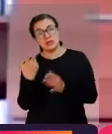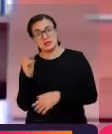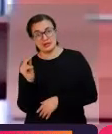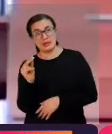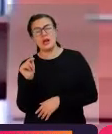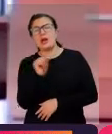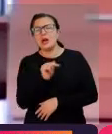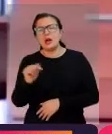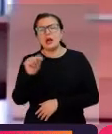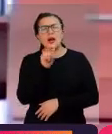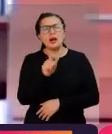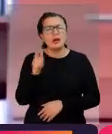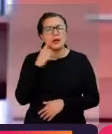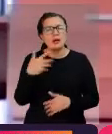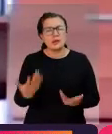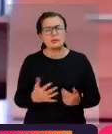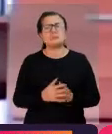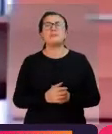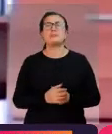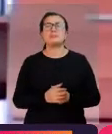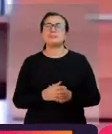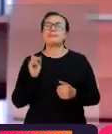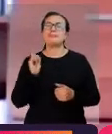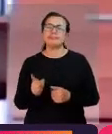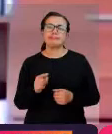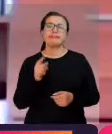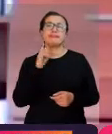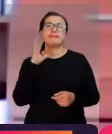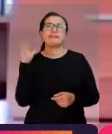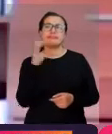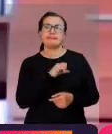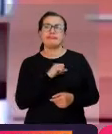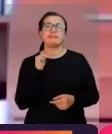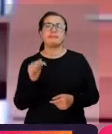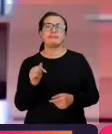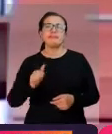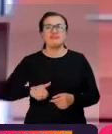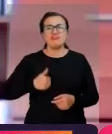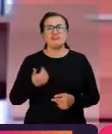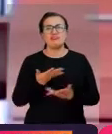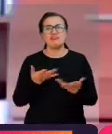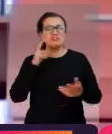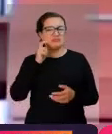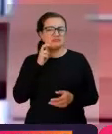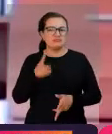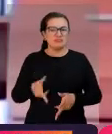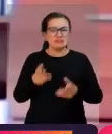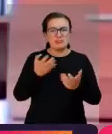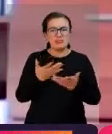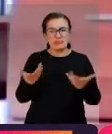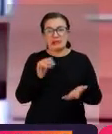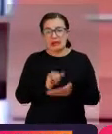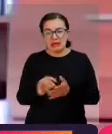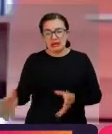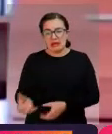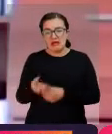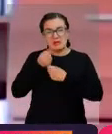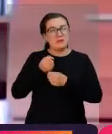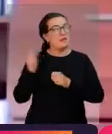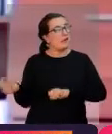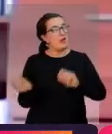identificado en la finalidad de explotación sexual y alrededor del 35 por ciento